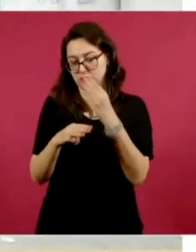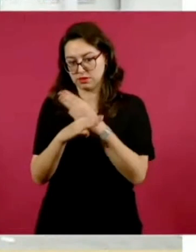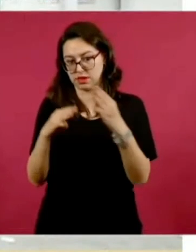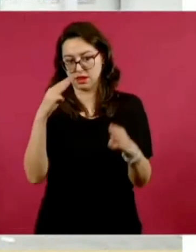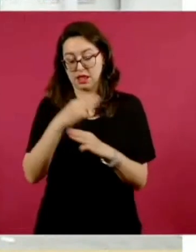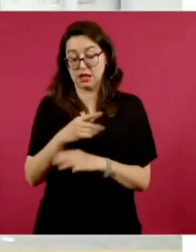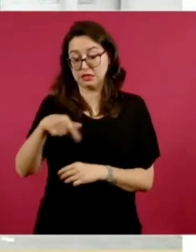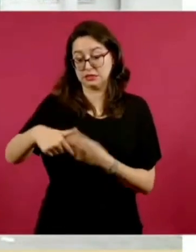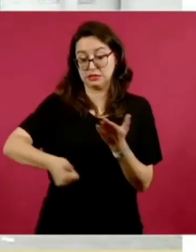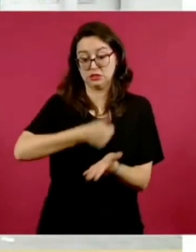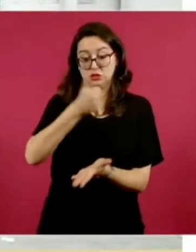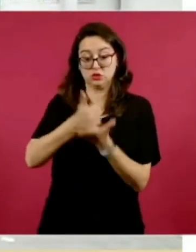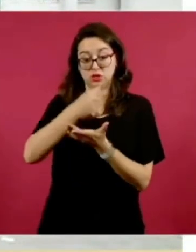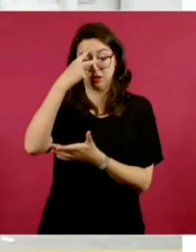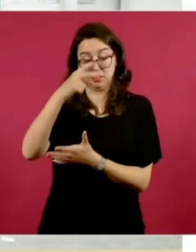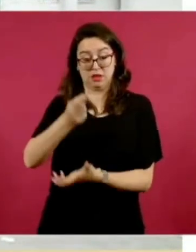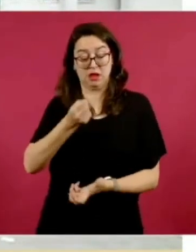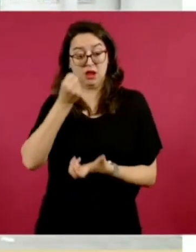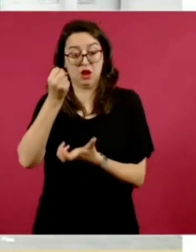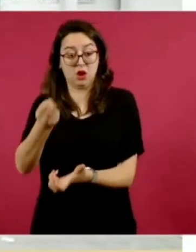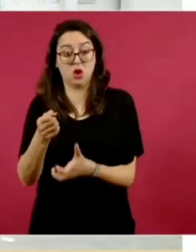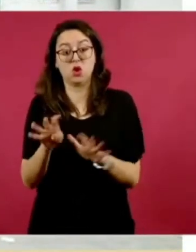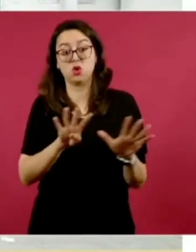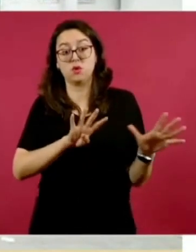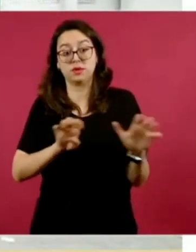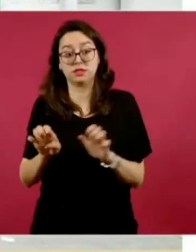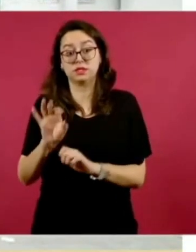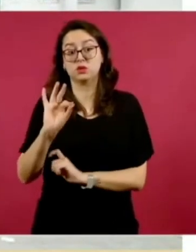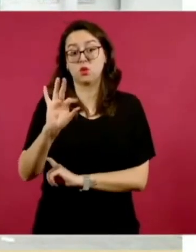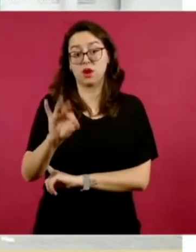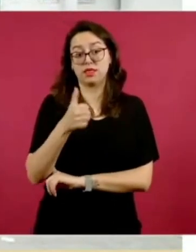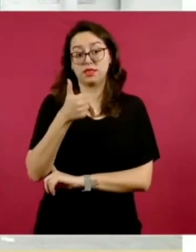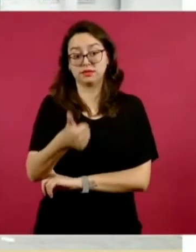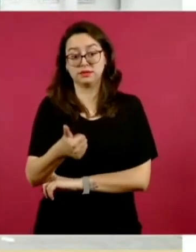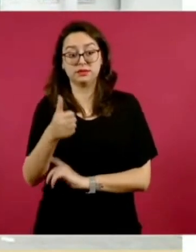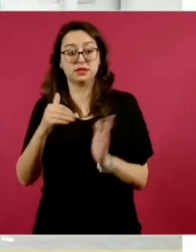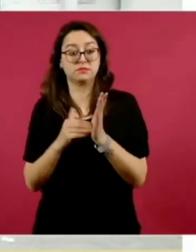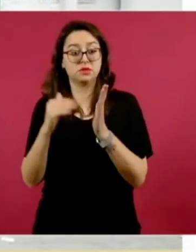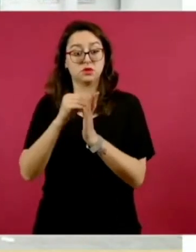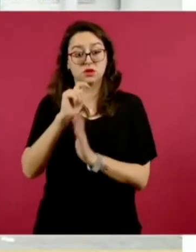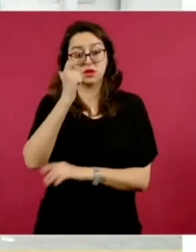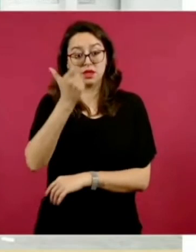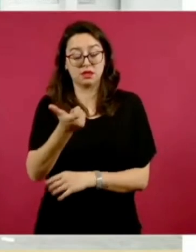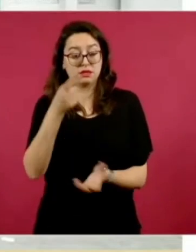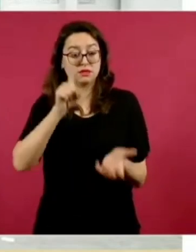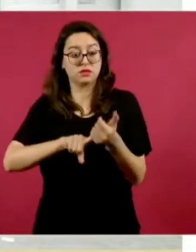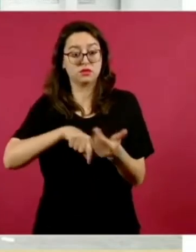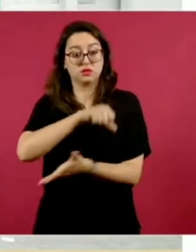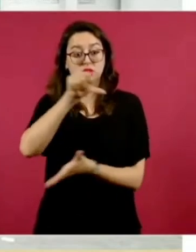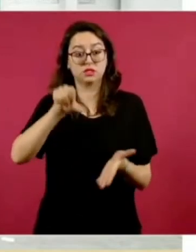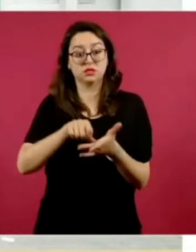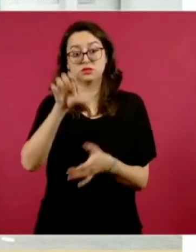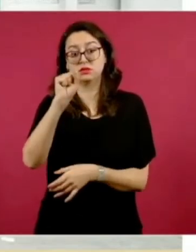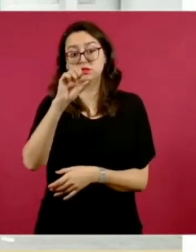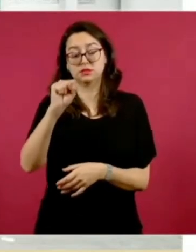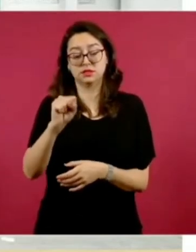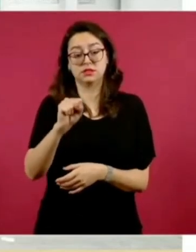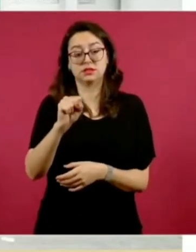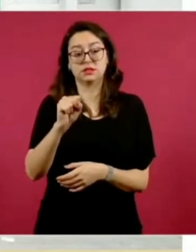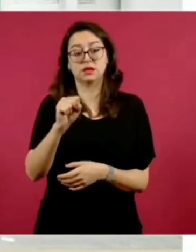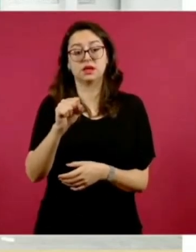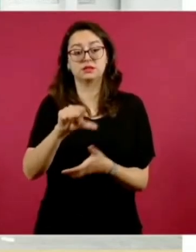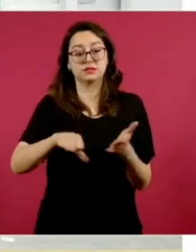una inversión de 946 millones de pesos en 160 centros de salud y la adquisición